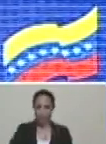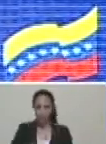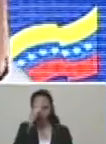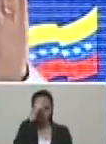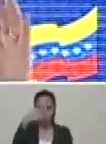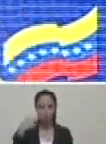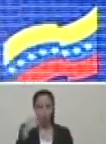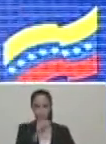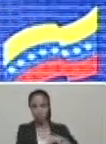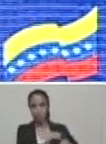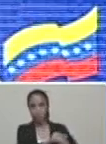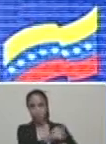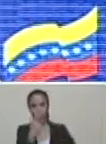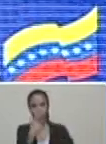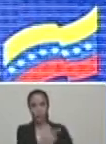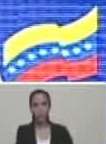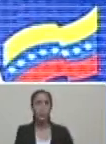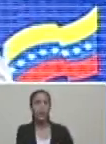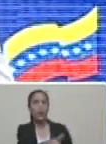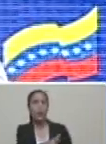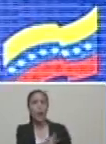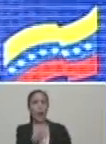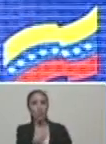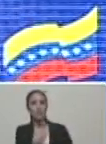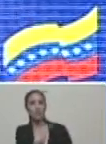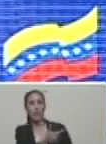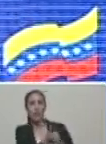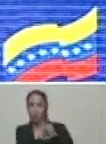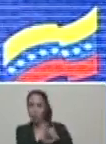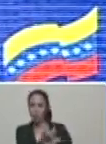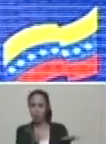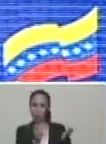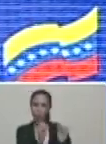Venezuela, es una forma sencilla.